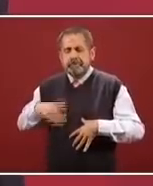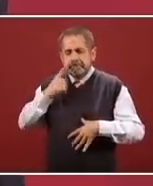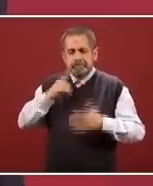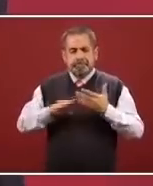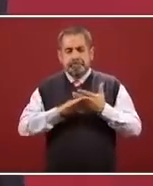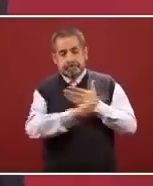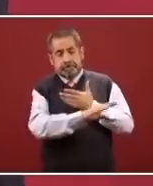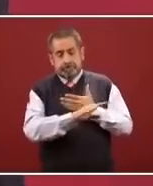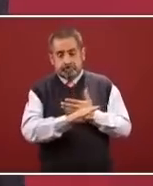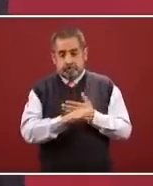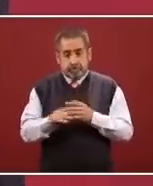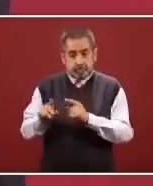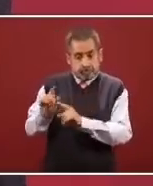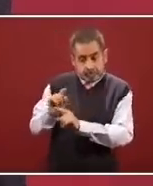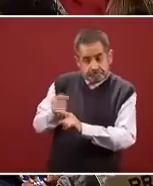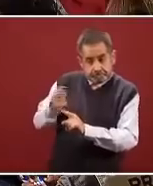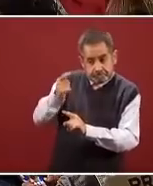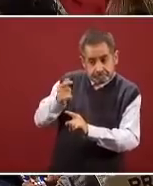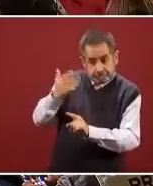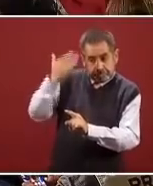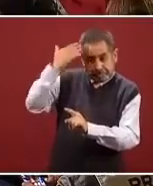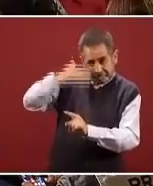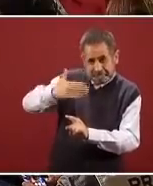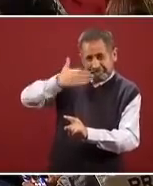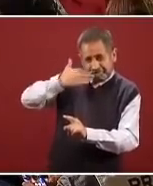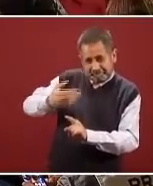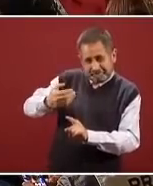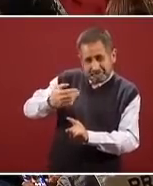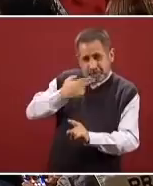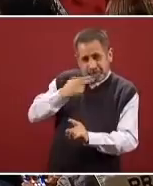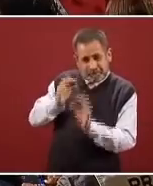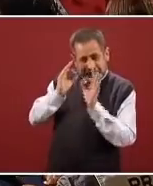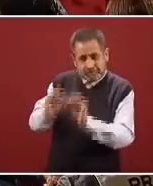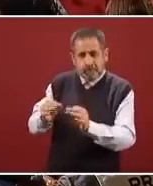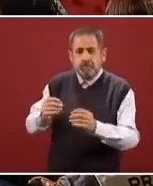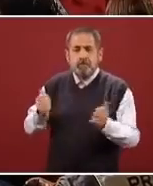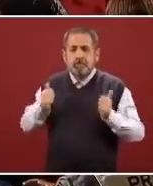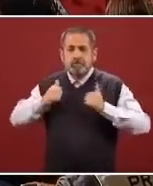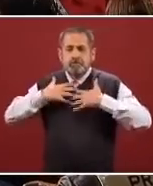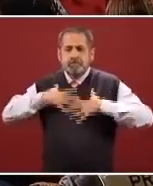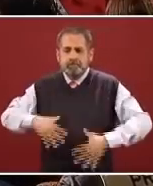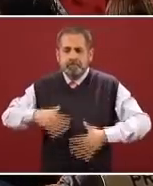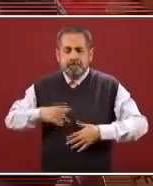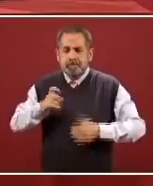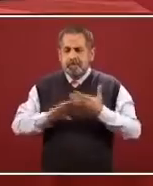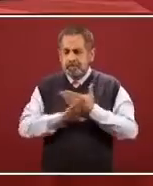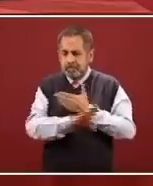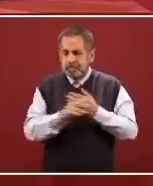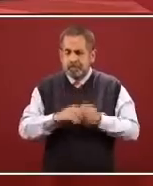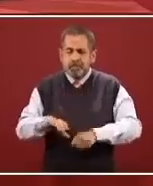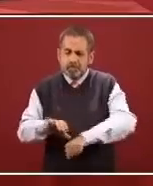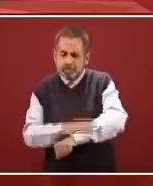usada apropiadamente, la bata resistente al agua, las botas.